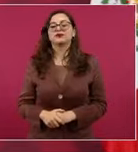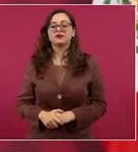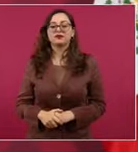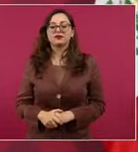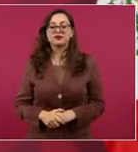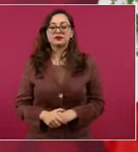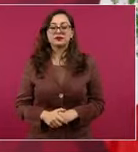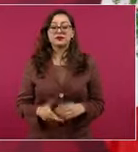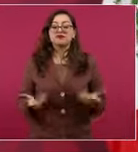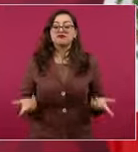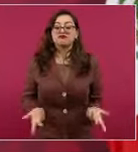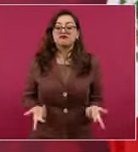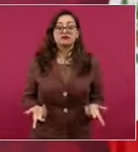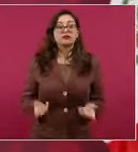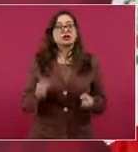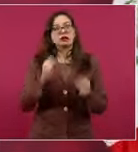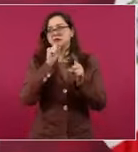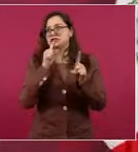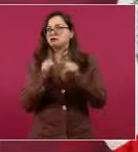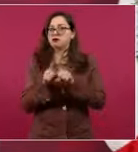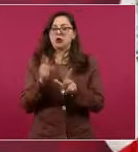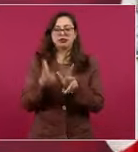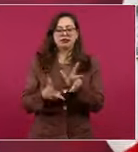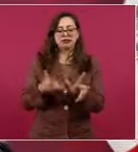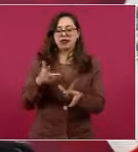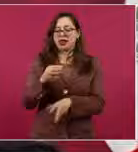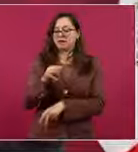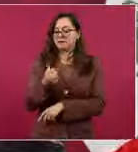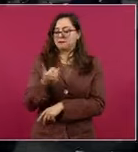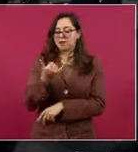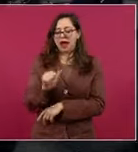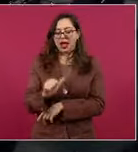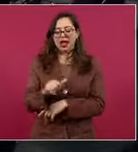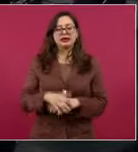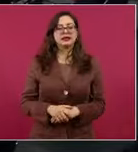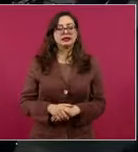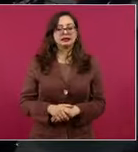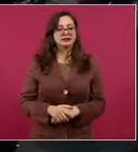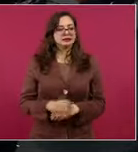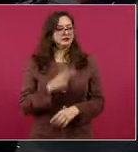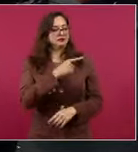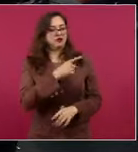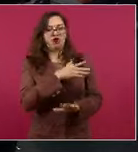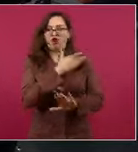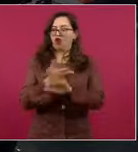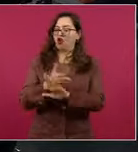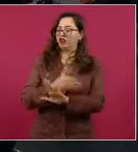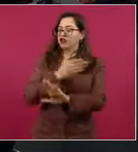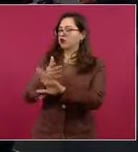¿qué otra cosa hay así? Ah, el Tren Maya. Esto, el reportaje.